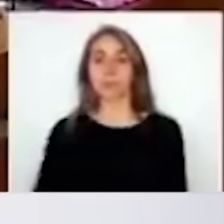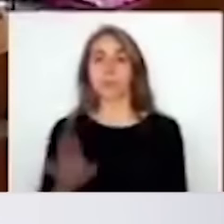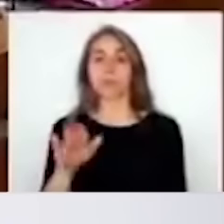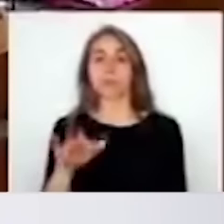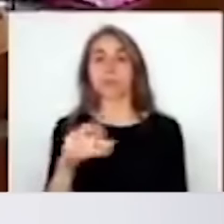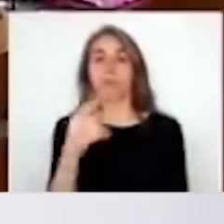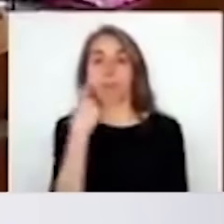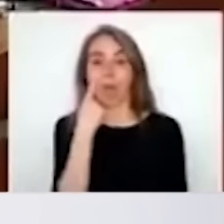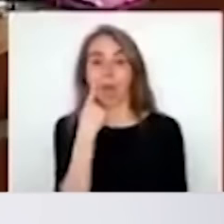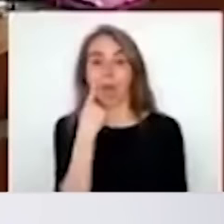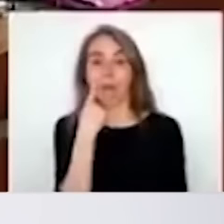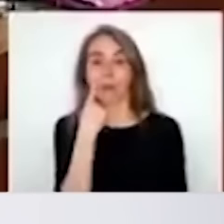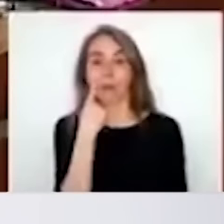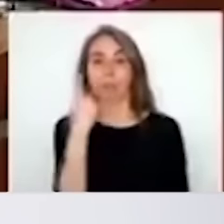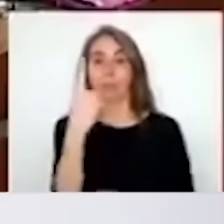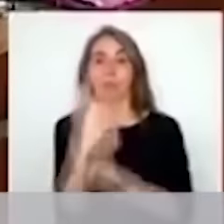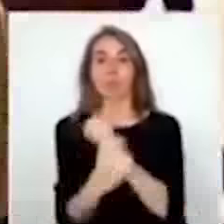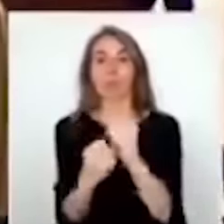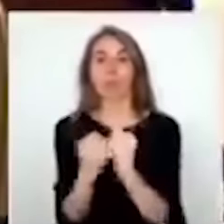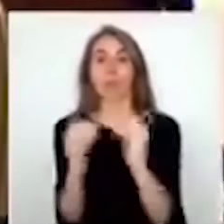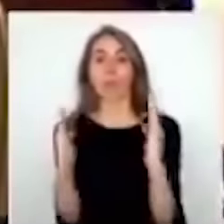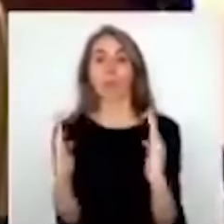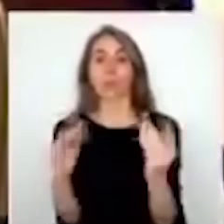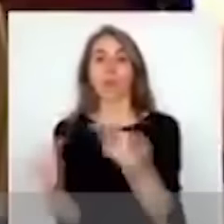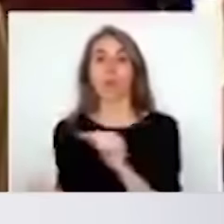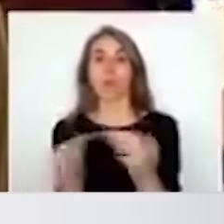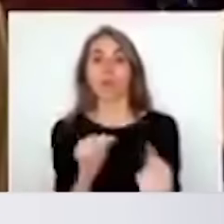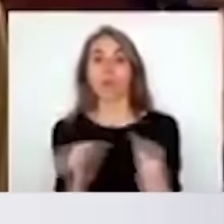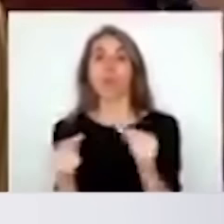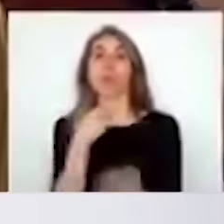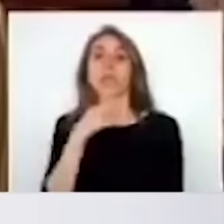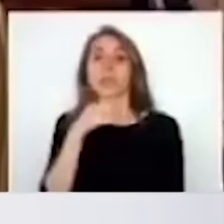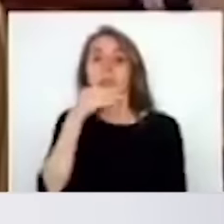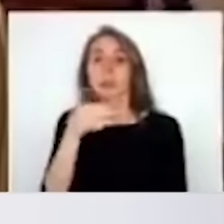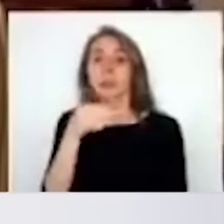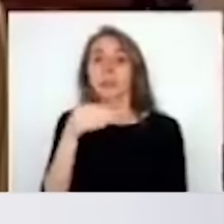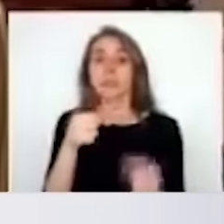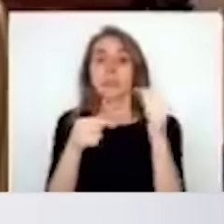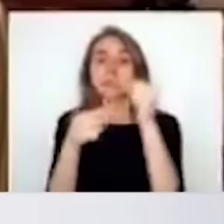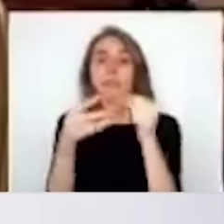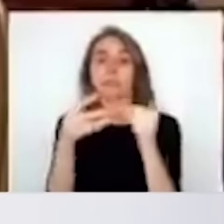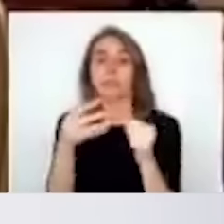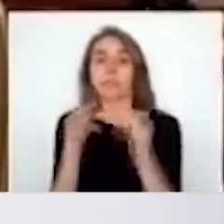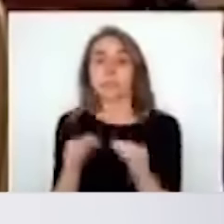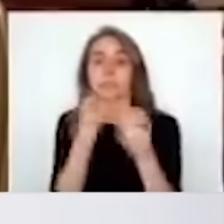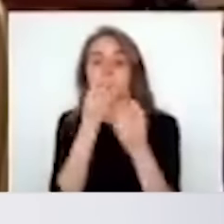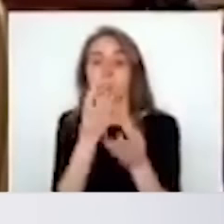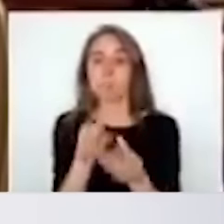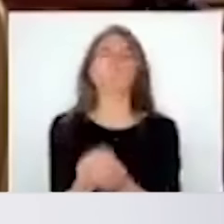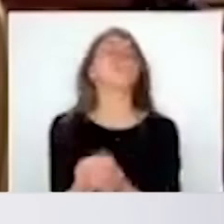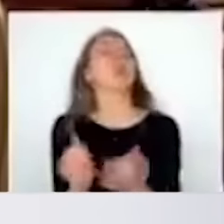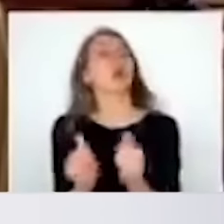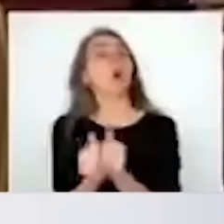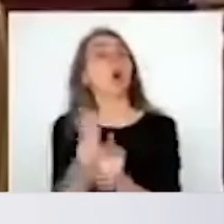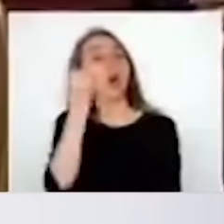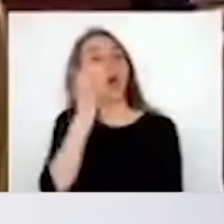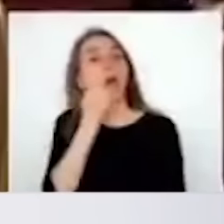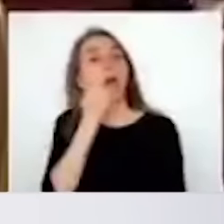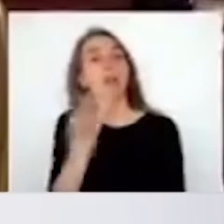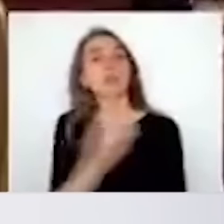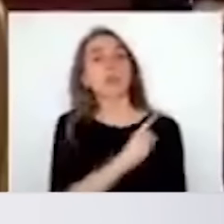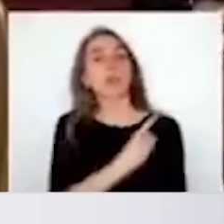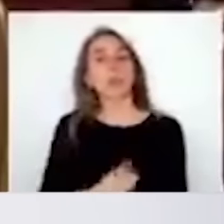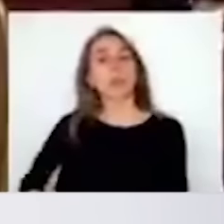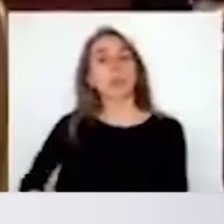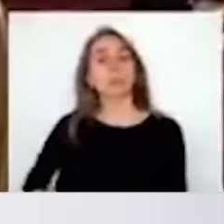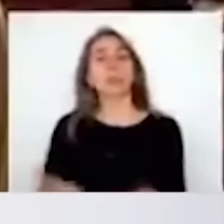Jimena Rincón, ex directora de FP Provida, porque ustedes aquí, y ahí les mostraba el documento del proyecto, no